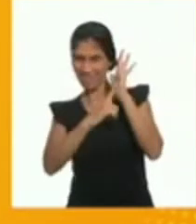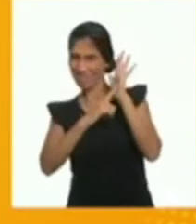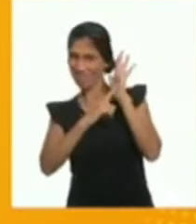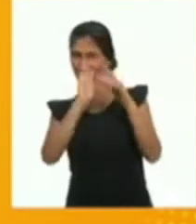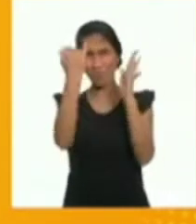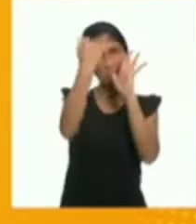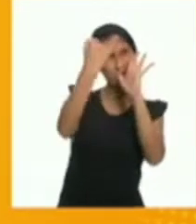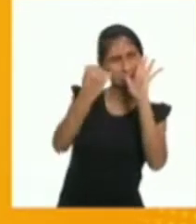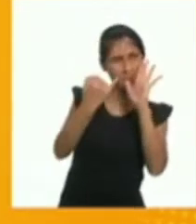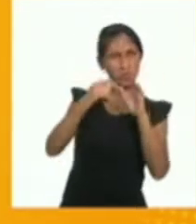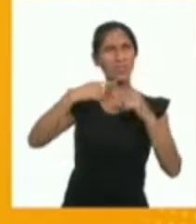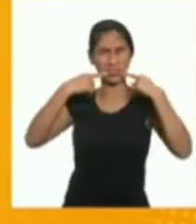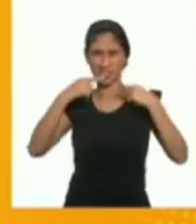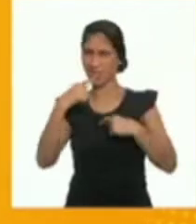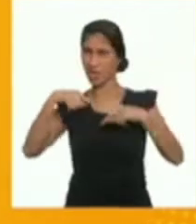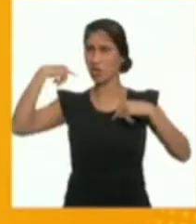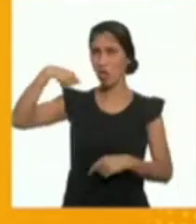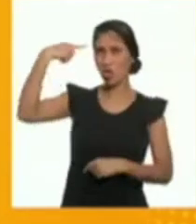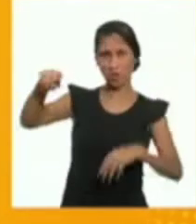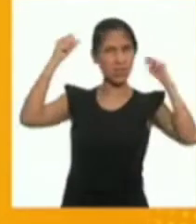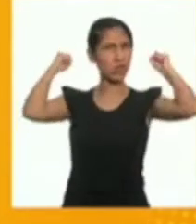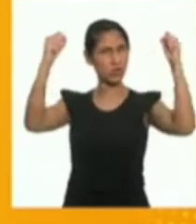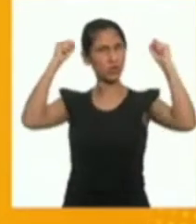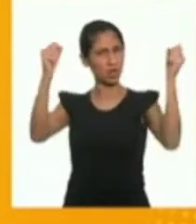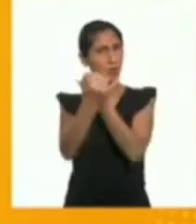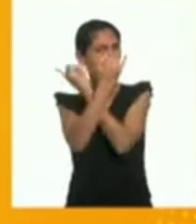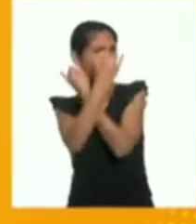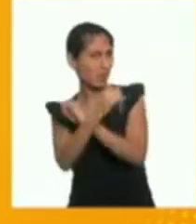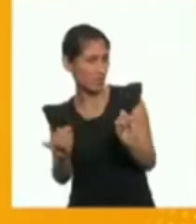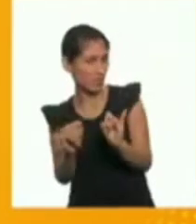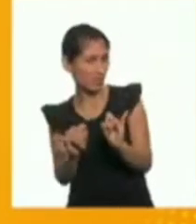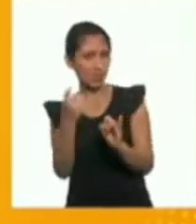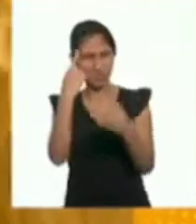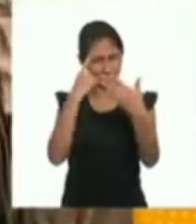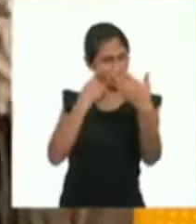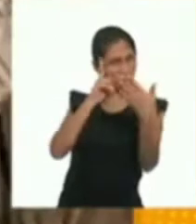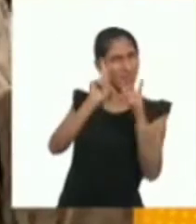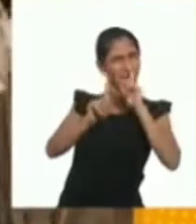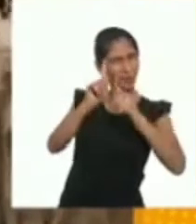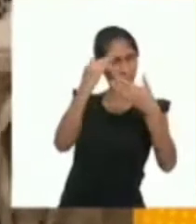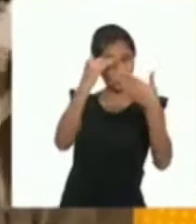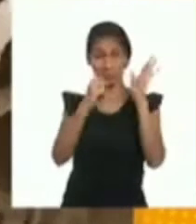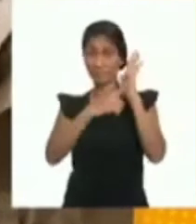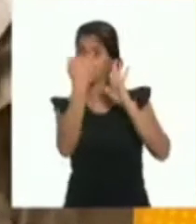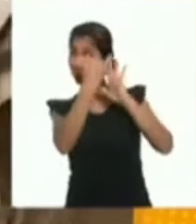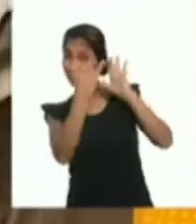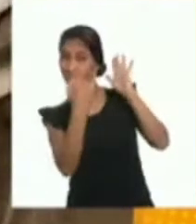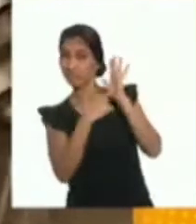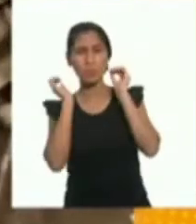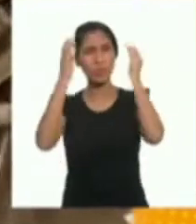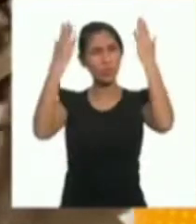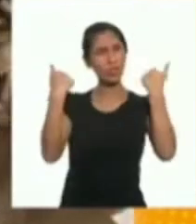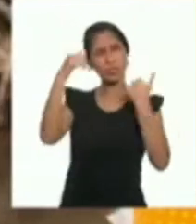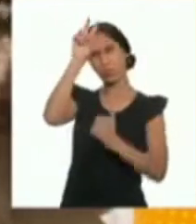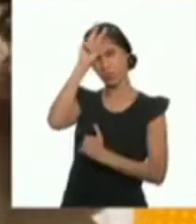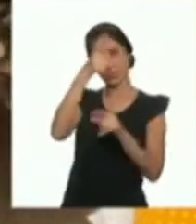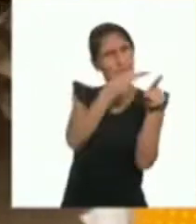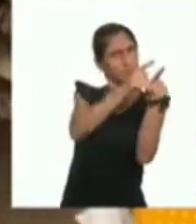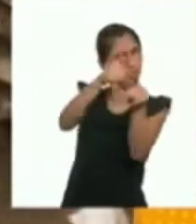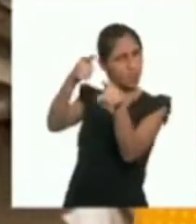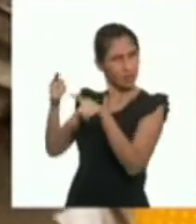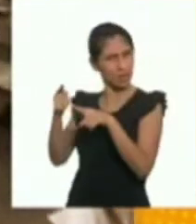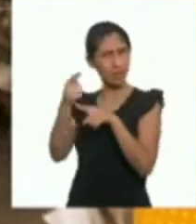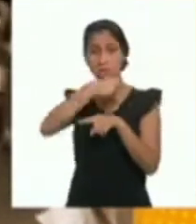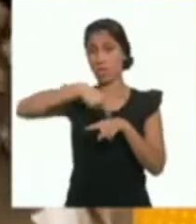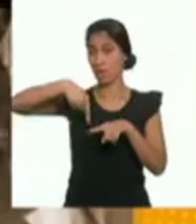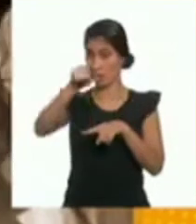Dice: todos los días luchamos por nuestra independencia. Reconozco alguna de ellas. El collage muestra a mujeres peruanas de